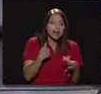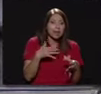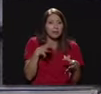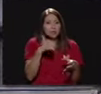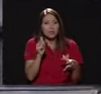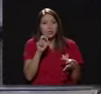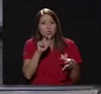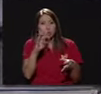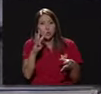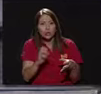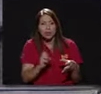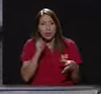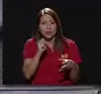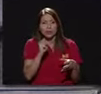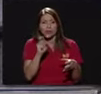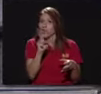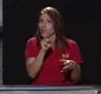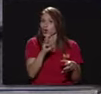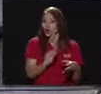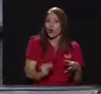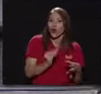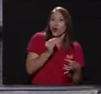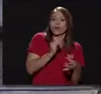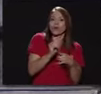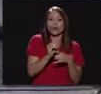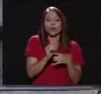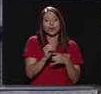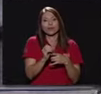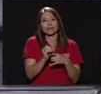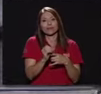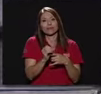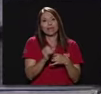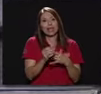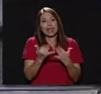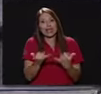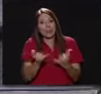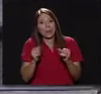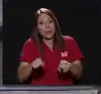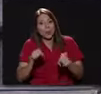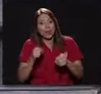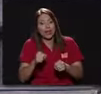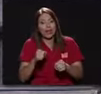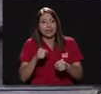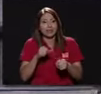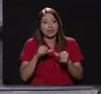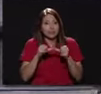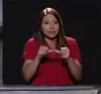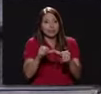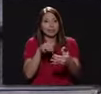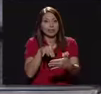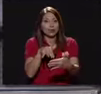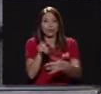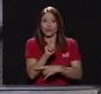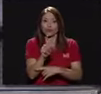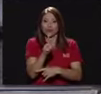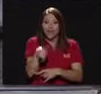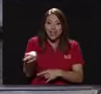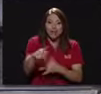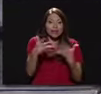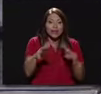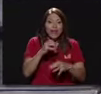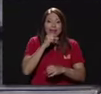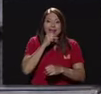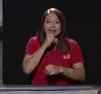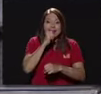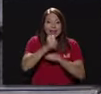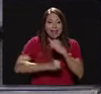adolescentes que deberían estar en el sistema educativo, no, muchos de ellos ya están en edad laboral. Y sobre